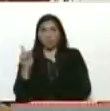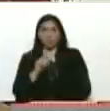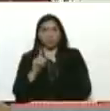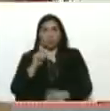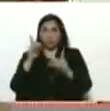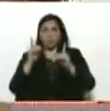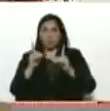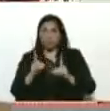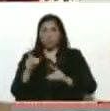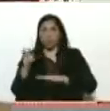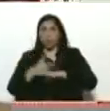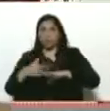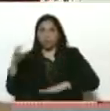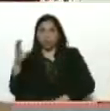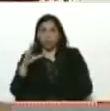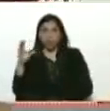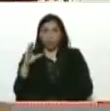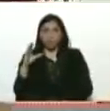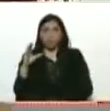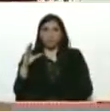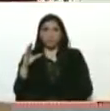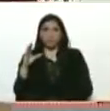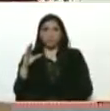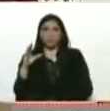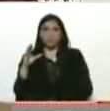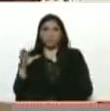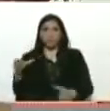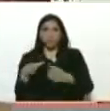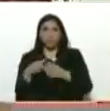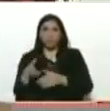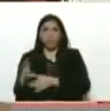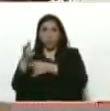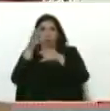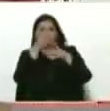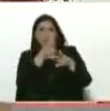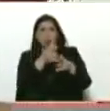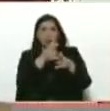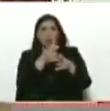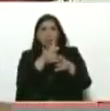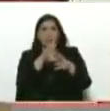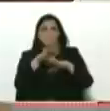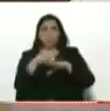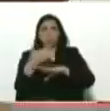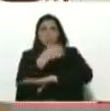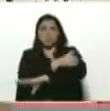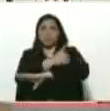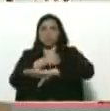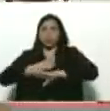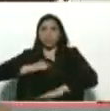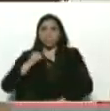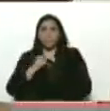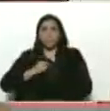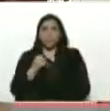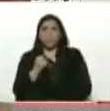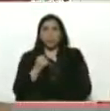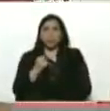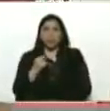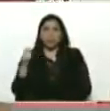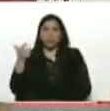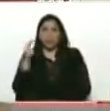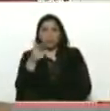decisión del gobierno colombiano de un lote de armas, sino porque un funcionario de la Policía de Tránsito de